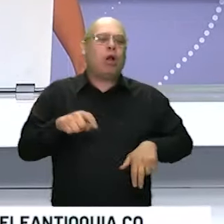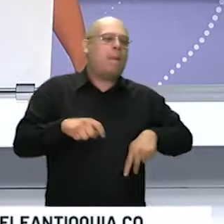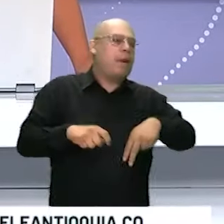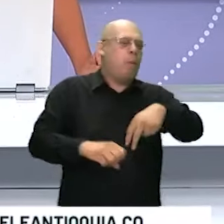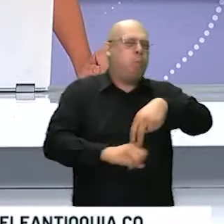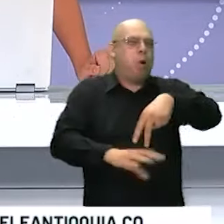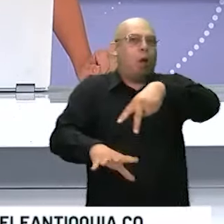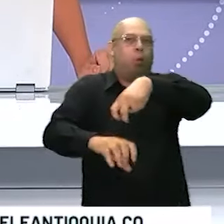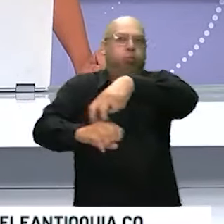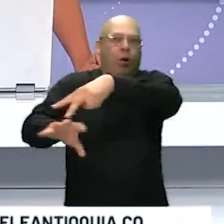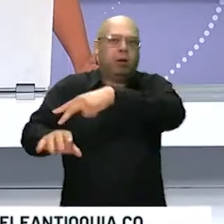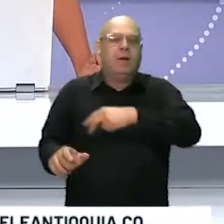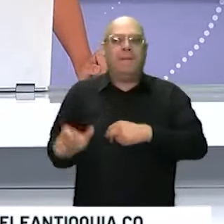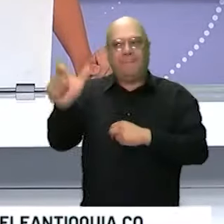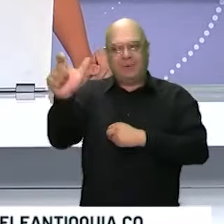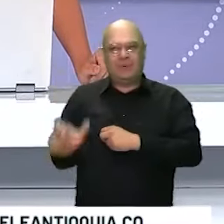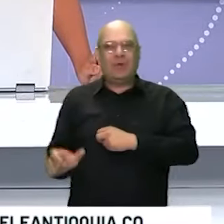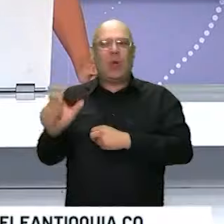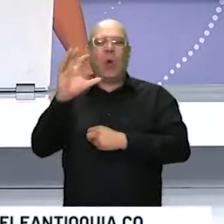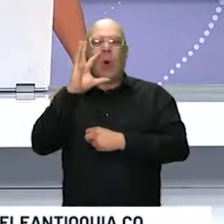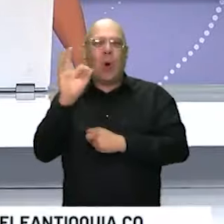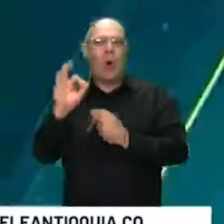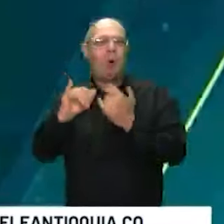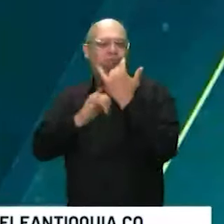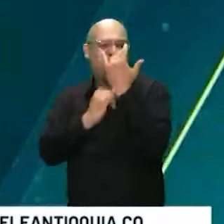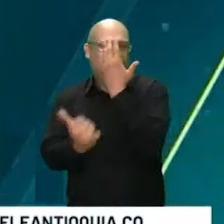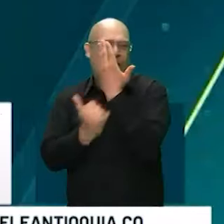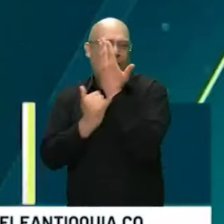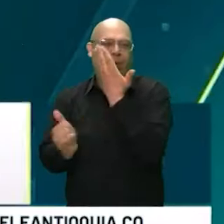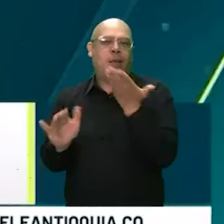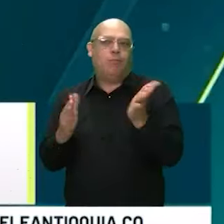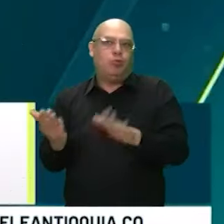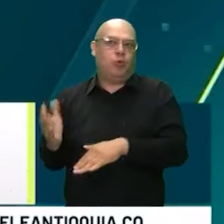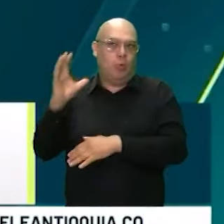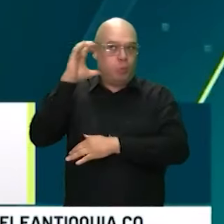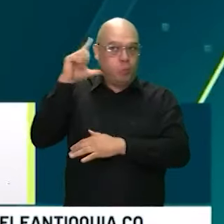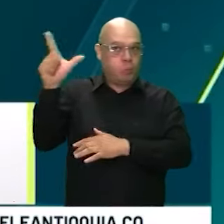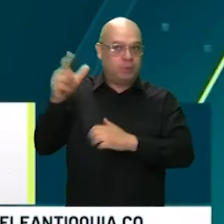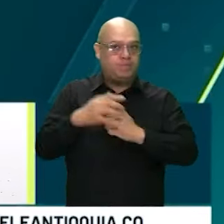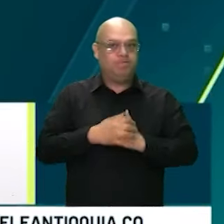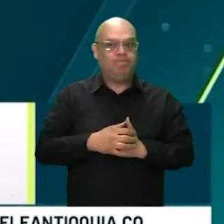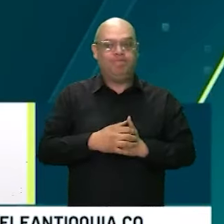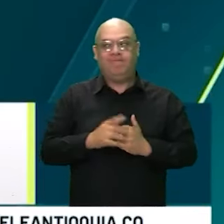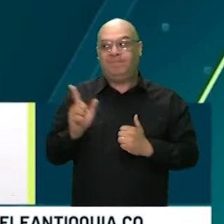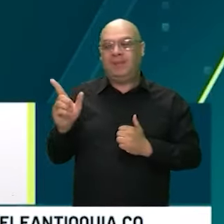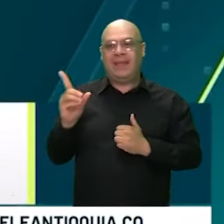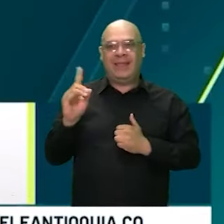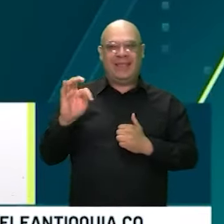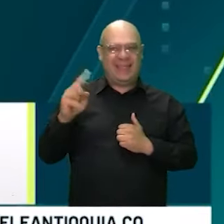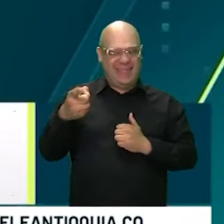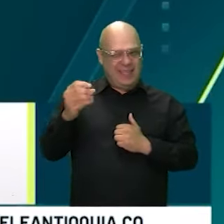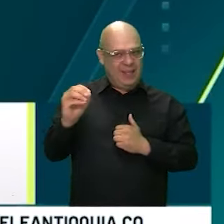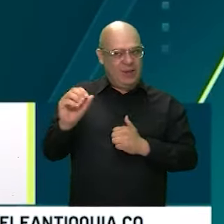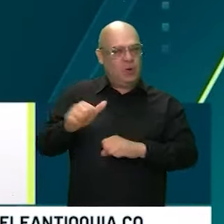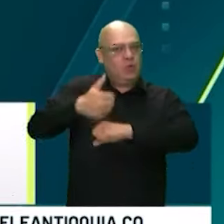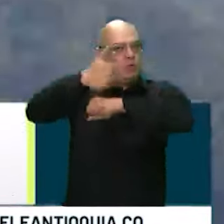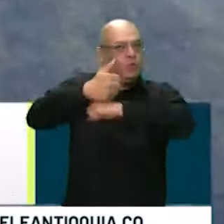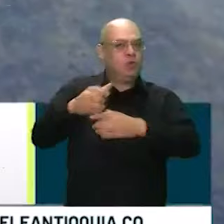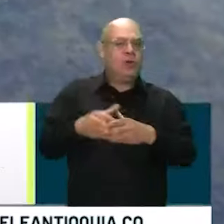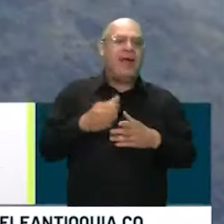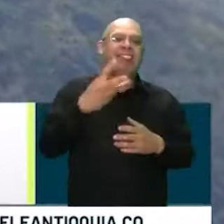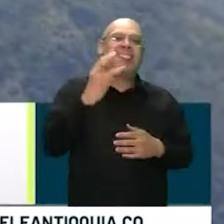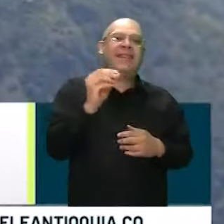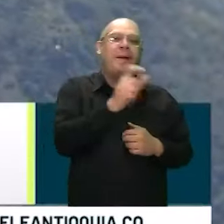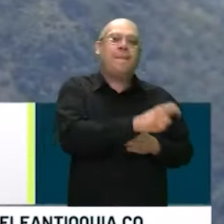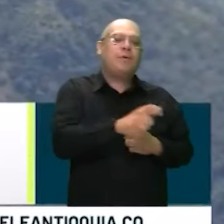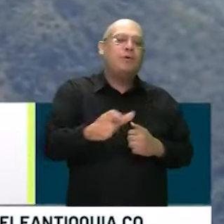soldado de Yarumal está entre los asesinados. El sargento segundo Diego Armando Marín López, comandante de un pelotón de más de 30 hombres